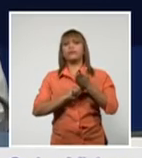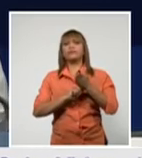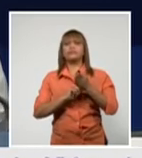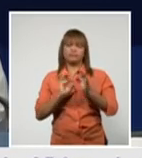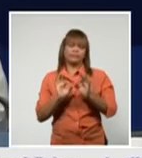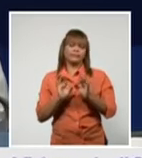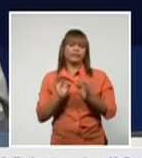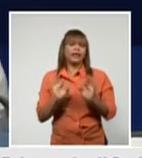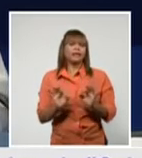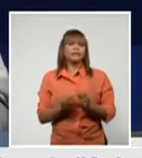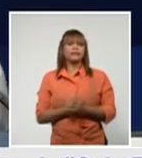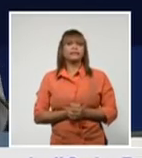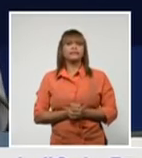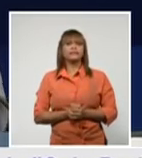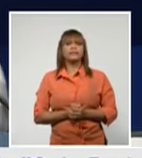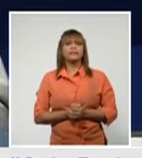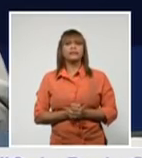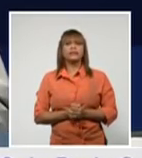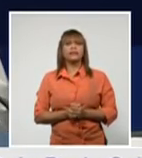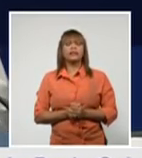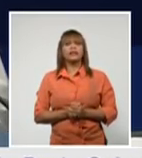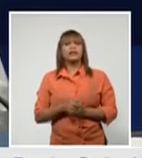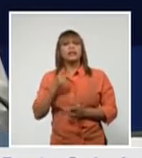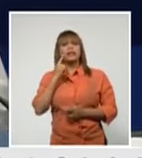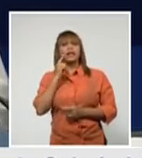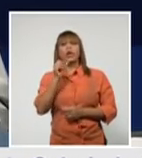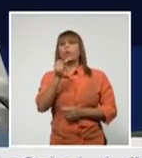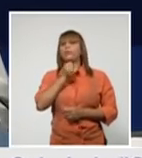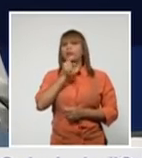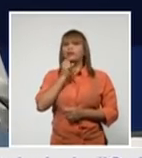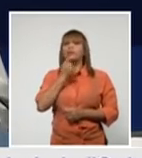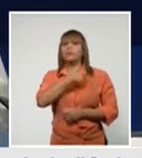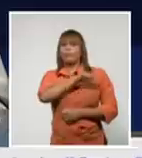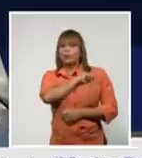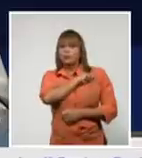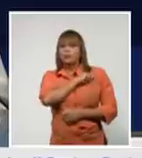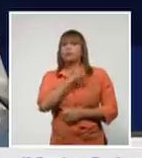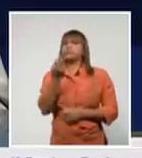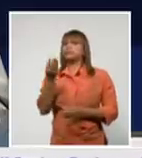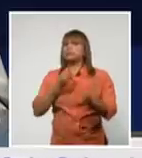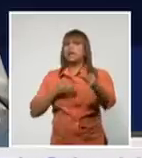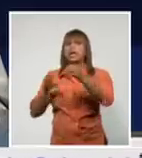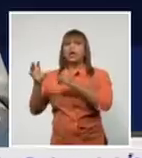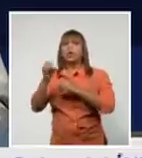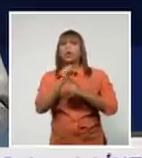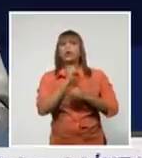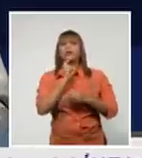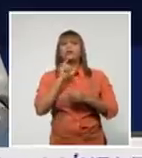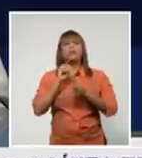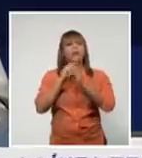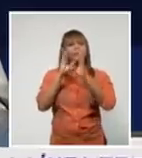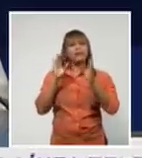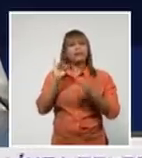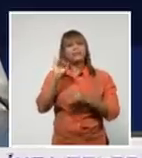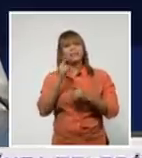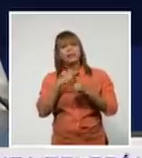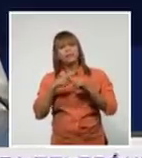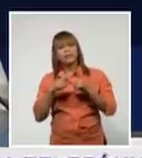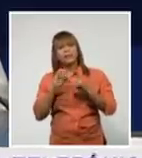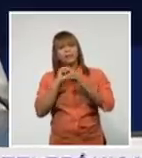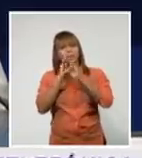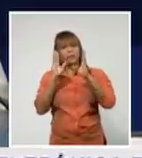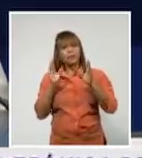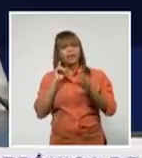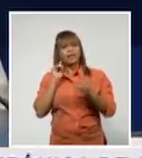además, se sigue muy de cerca la opinión del pueblo. Yo esta mañana a las 6:30, que es la hora que vengo